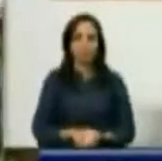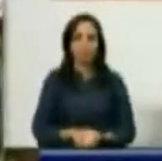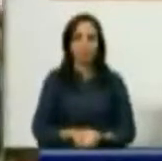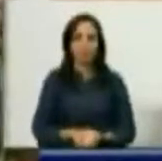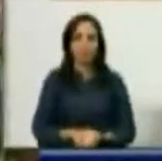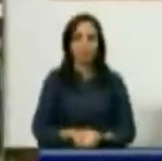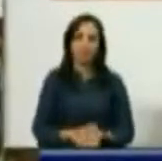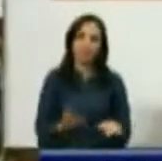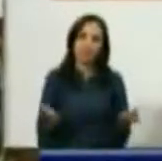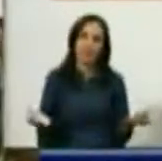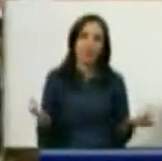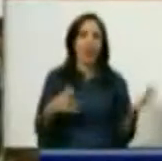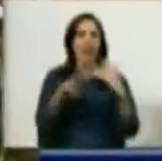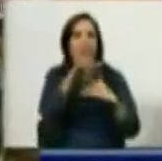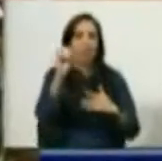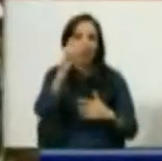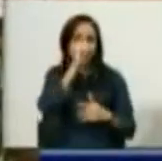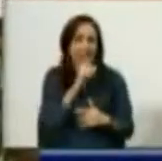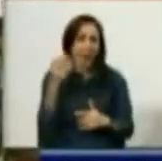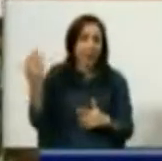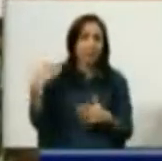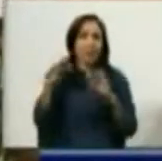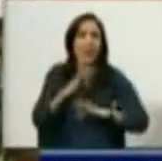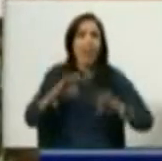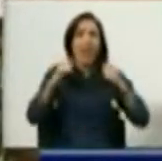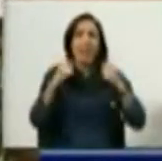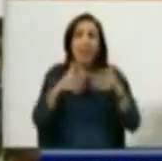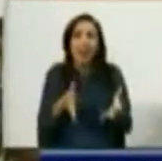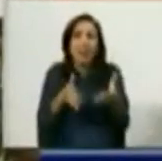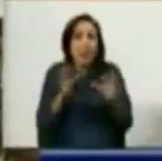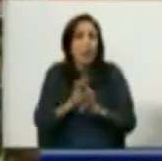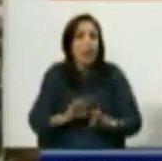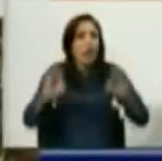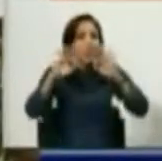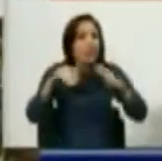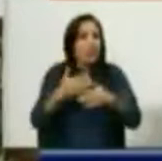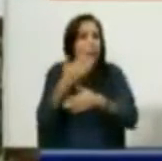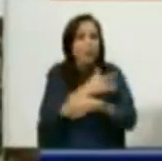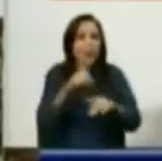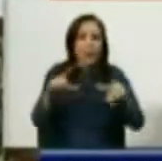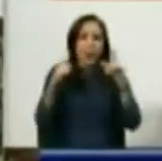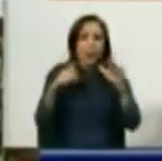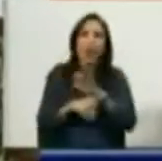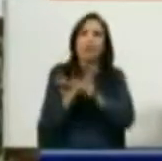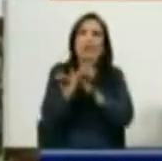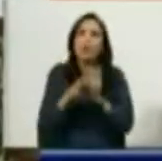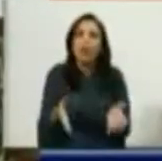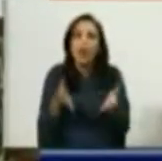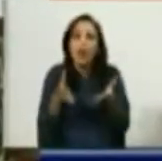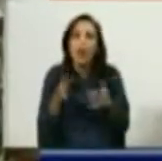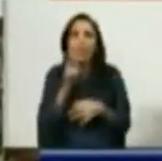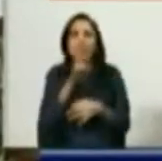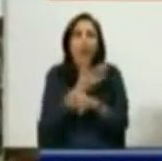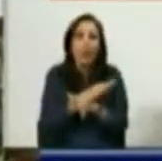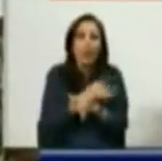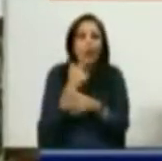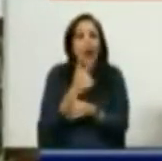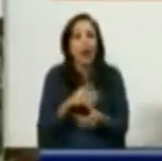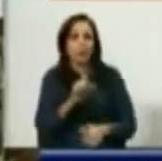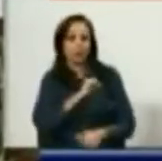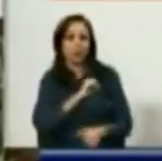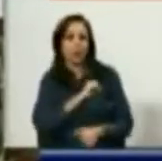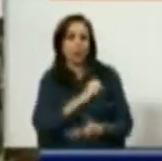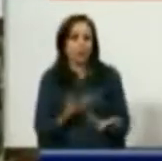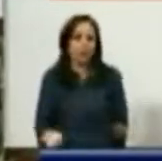entre más de 30 años que no ganamos de no ganar una vale es uno gana dos jueguitos y se asustan háganse Canelo se asustan se ponen